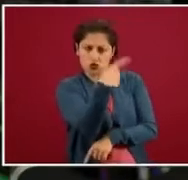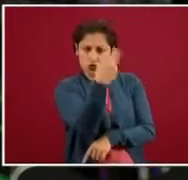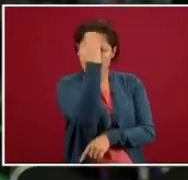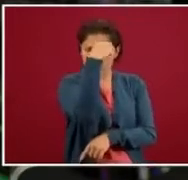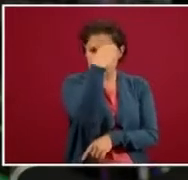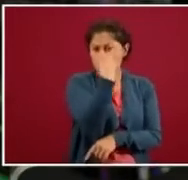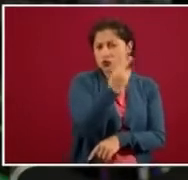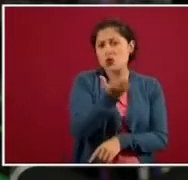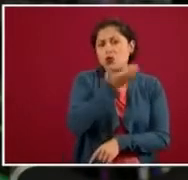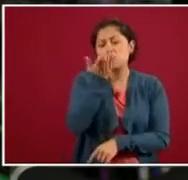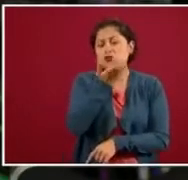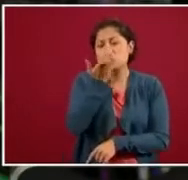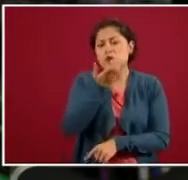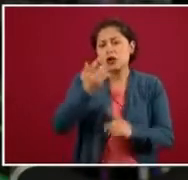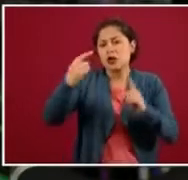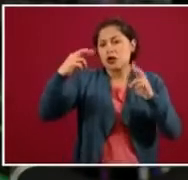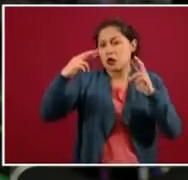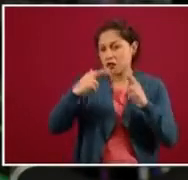nosotros creemos.